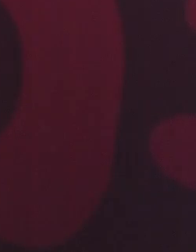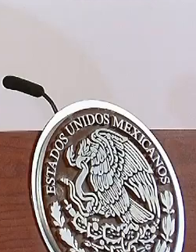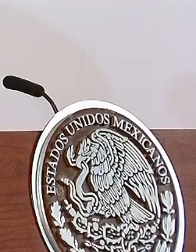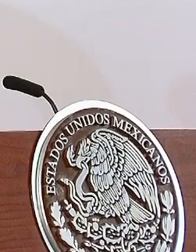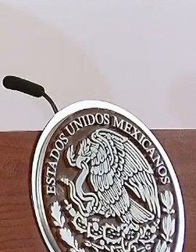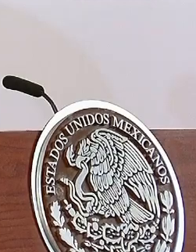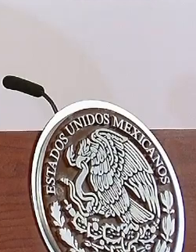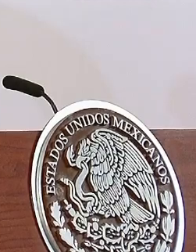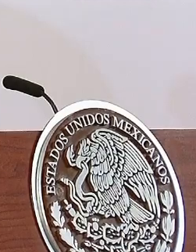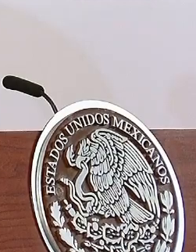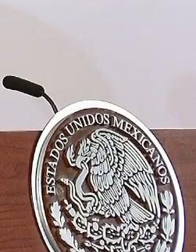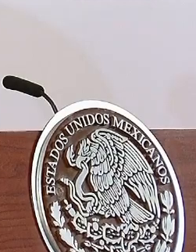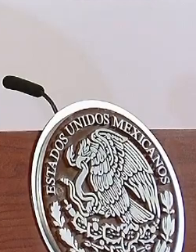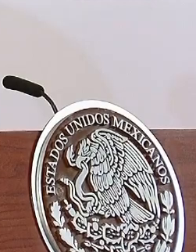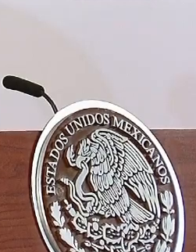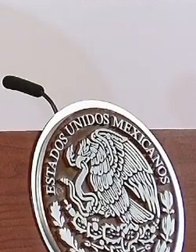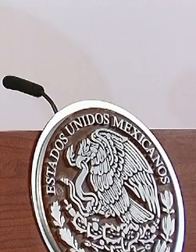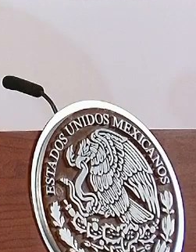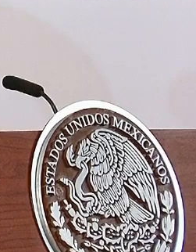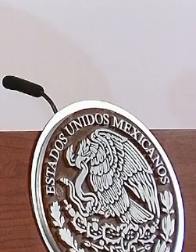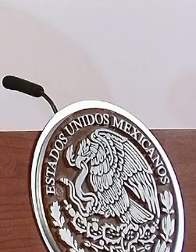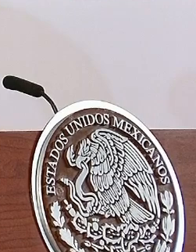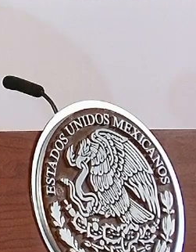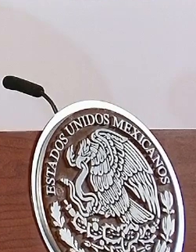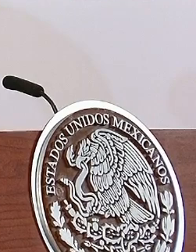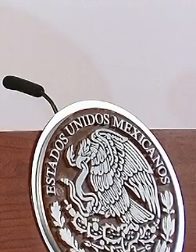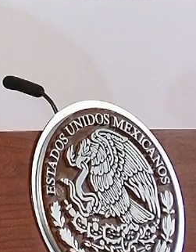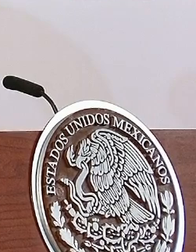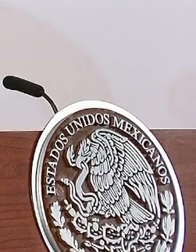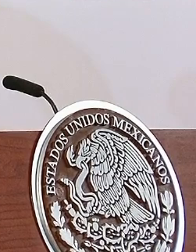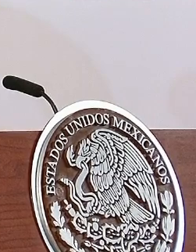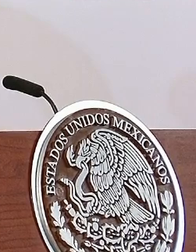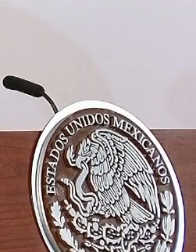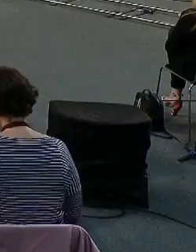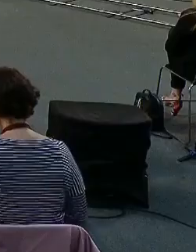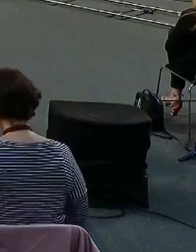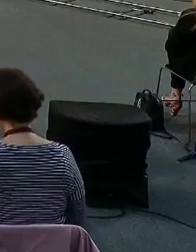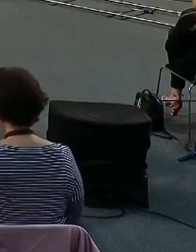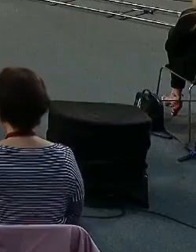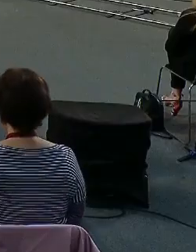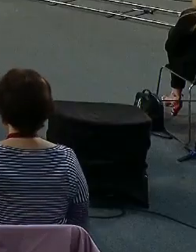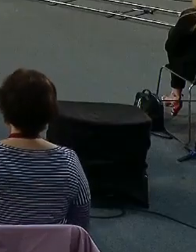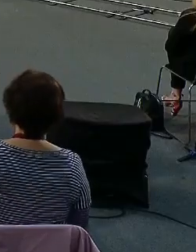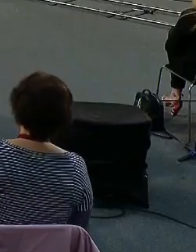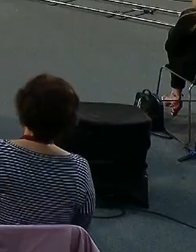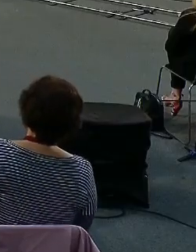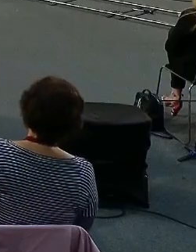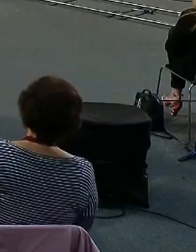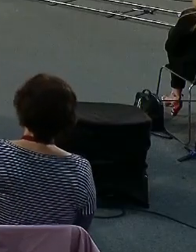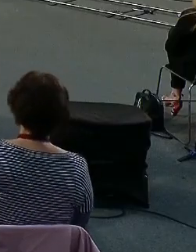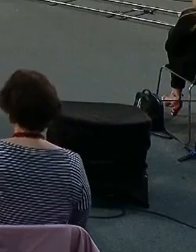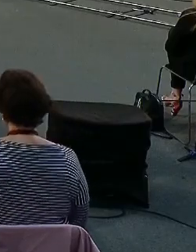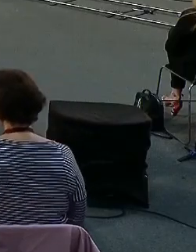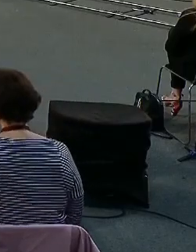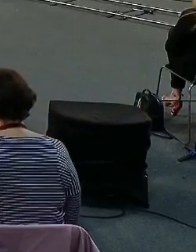y se quedan compañeras, compañeros, pero el movimiento muy